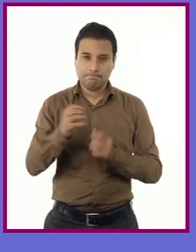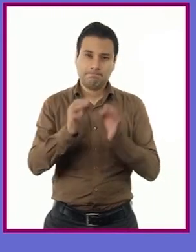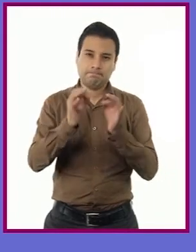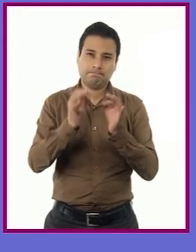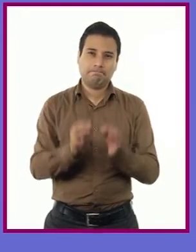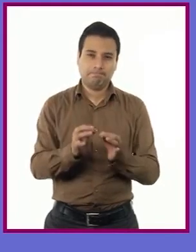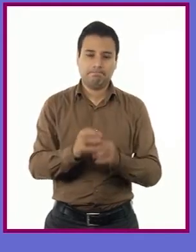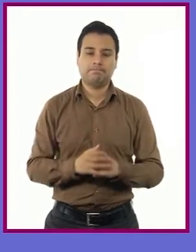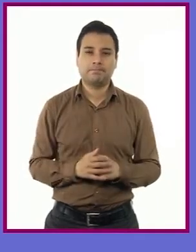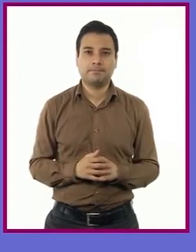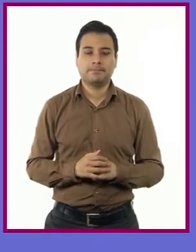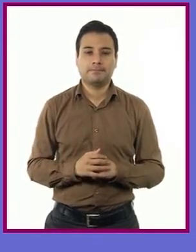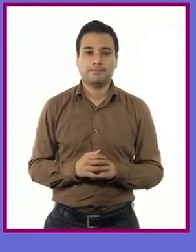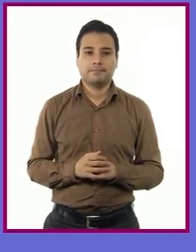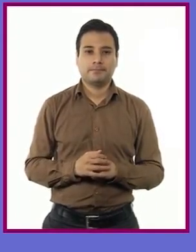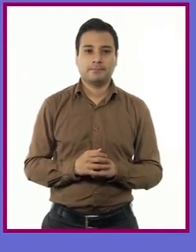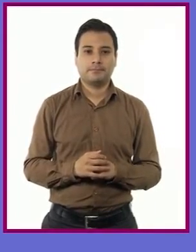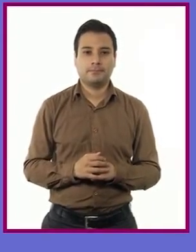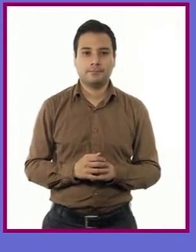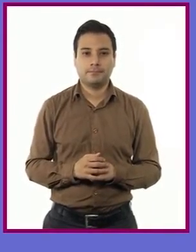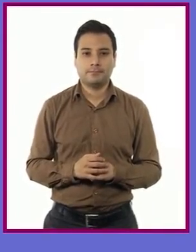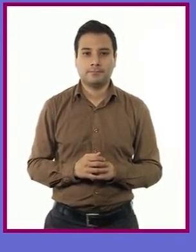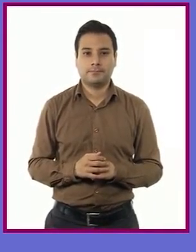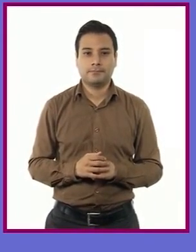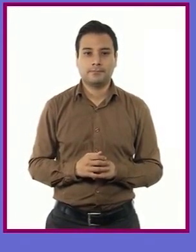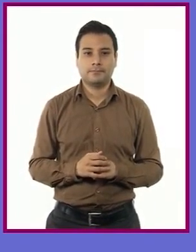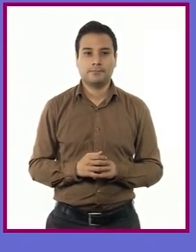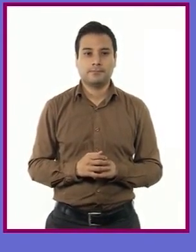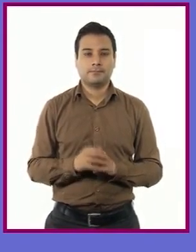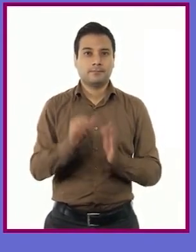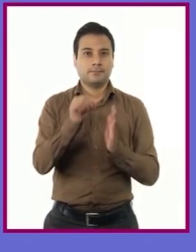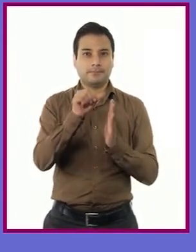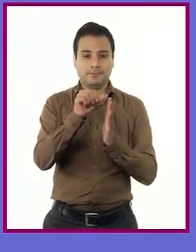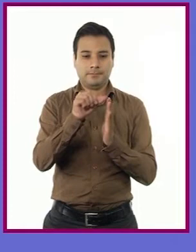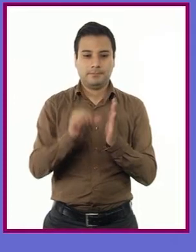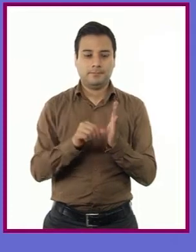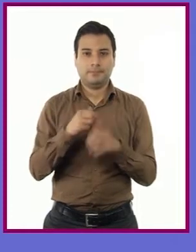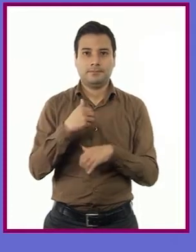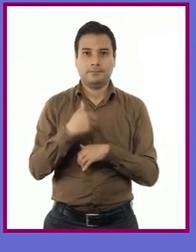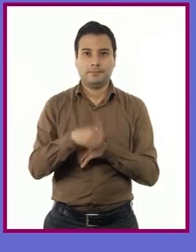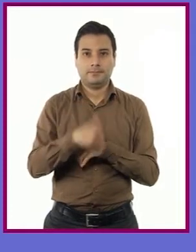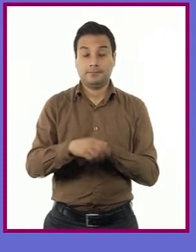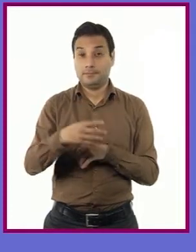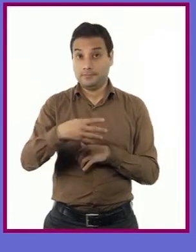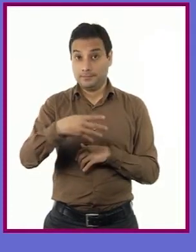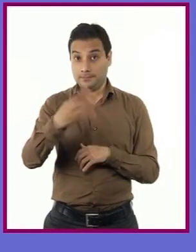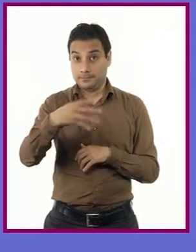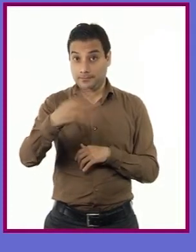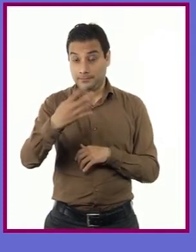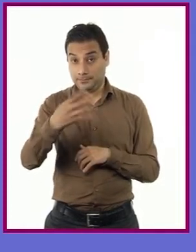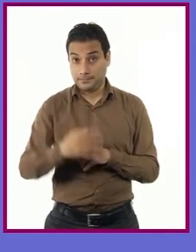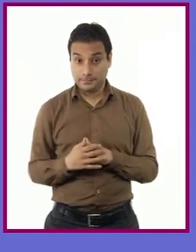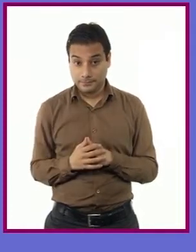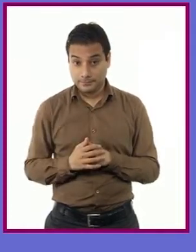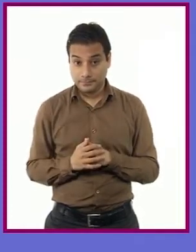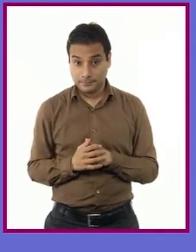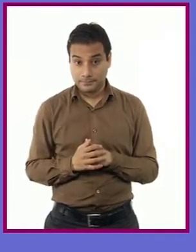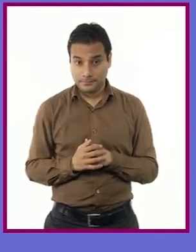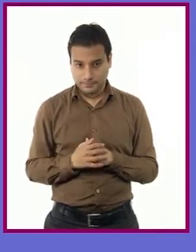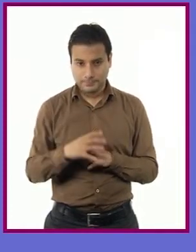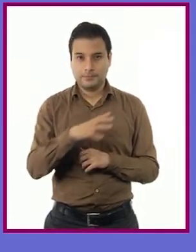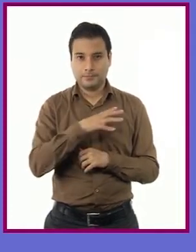seguidos por la regla. En el artículo 14 se puede observar el uso de viñetas para indicar aspectos